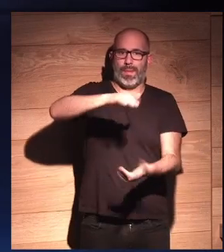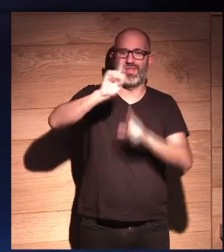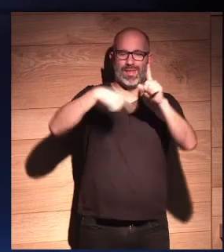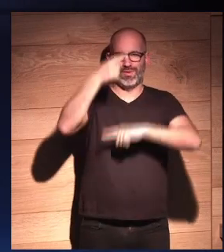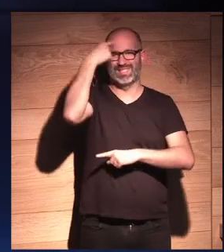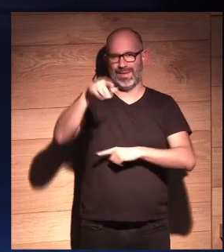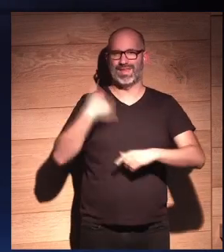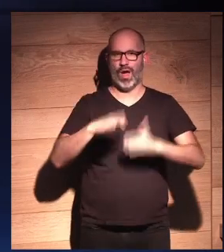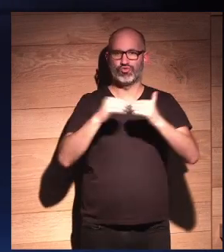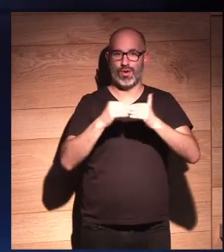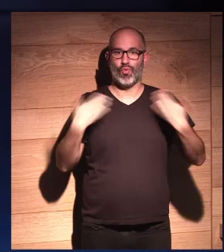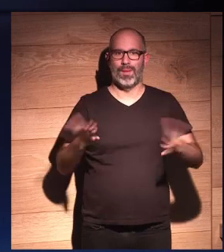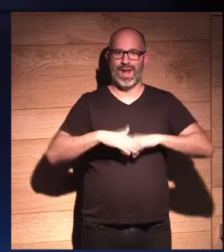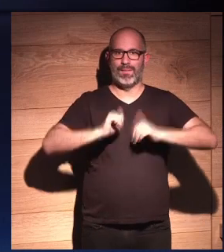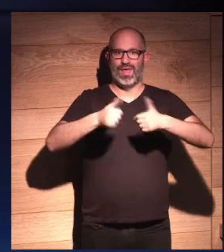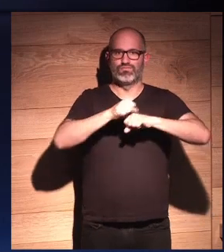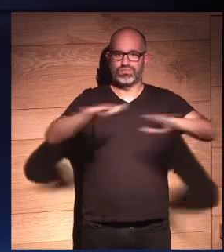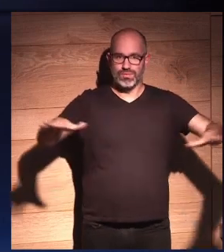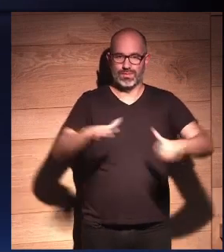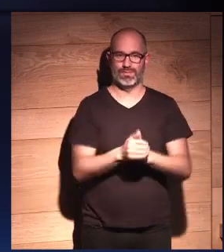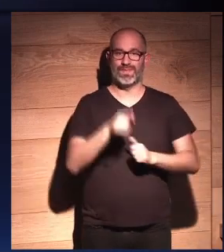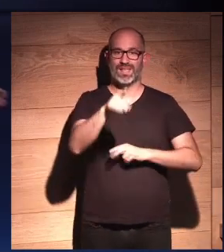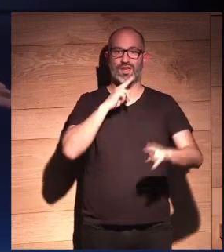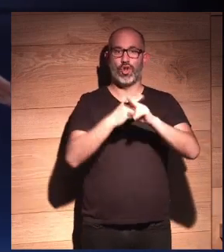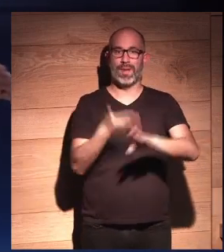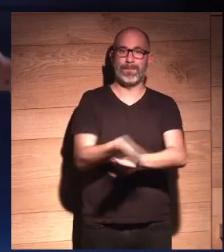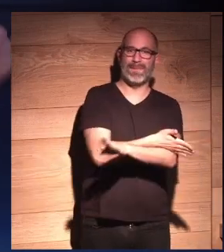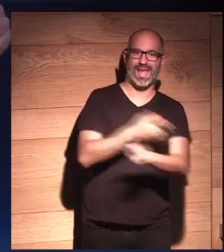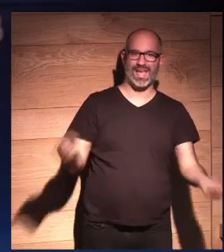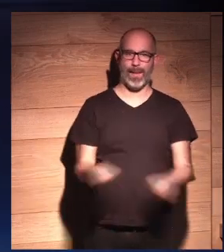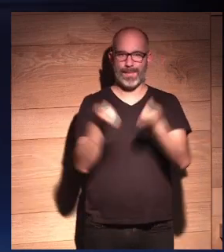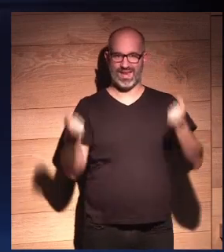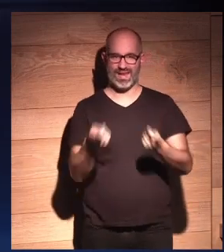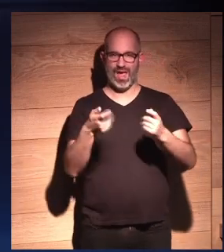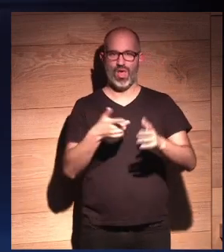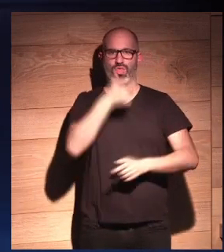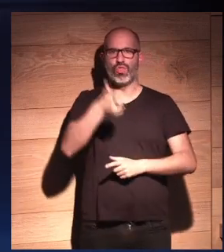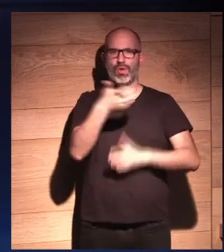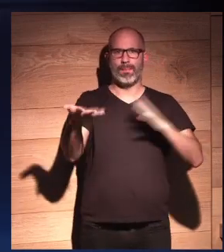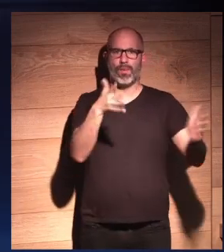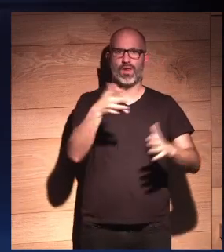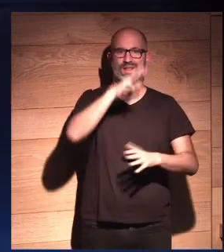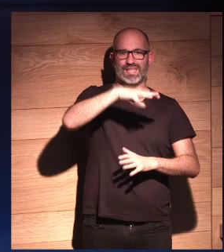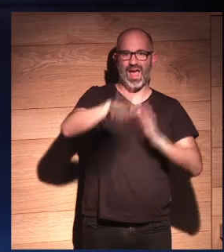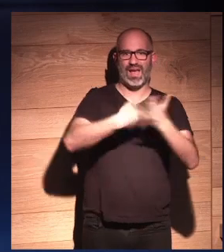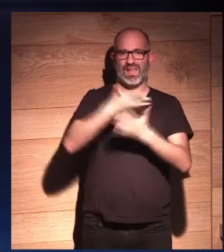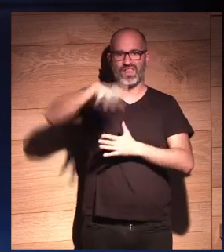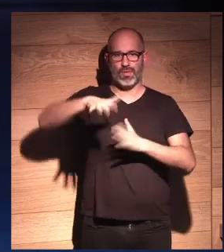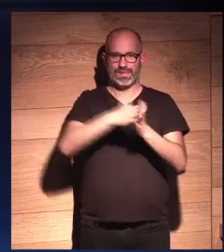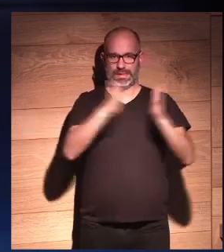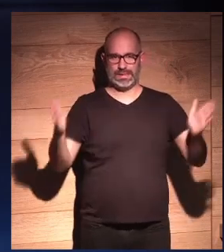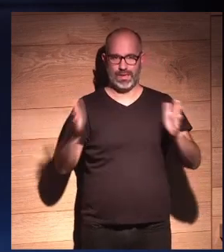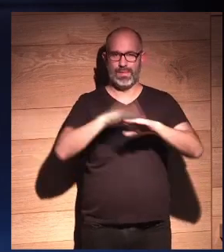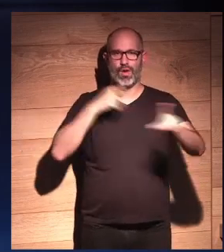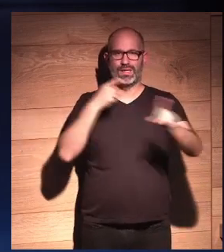vuestros usuarios y cómo empezar a lanzar todo. Esta parte se llama pre-campaña. La pre-campaña suele durar de 3 a 5 meses, por experiencia, ¿vale?